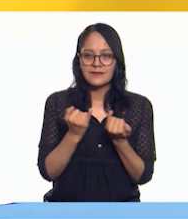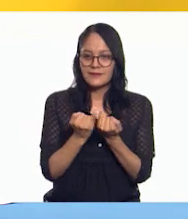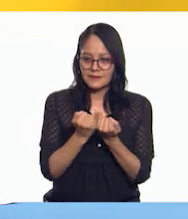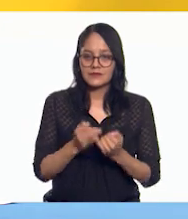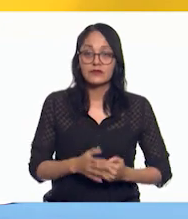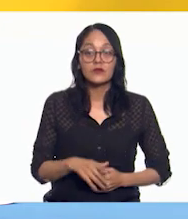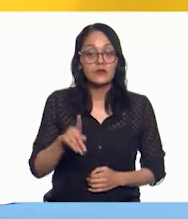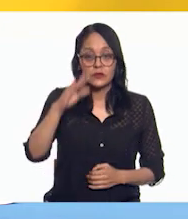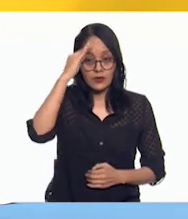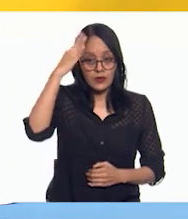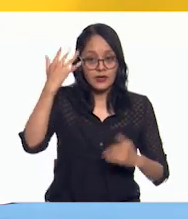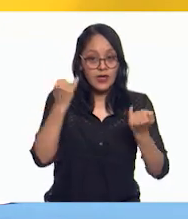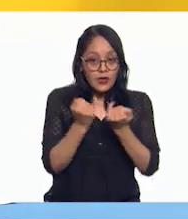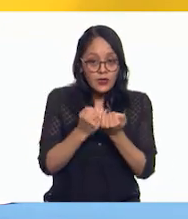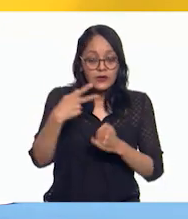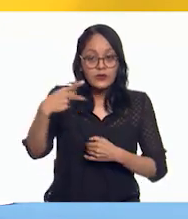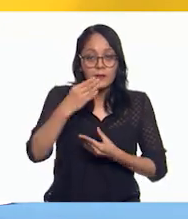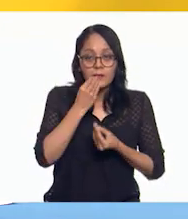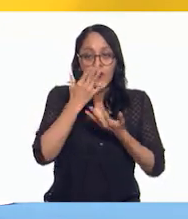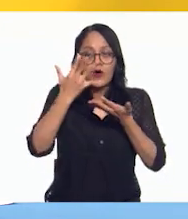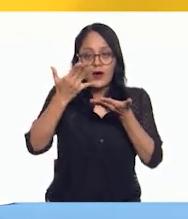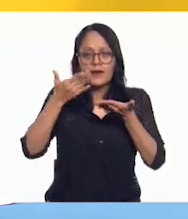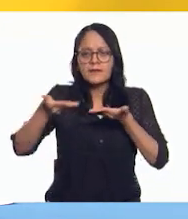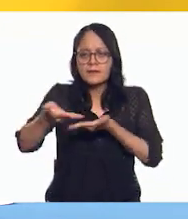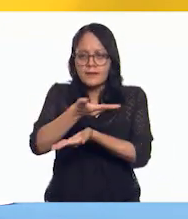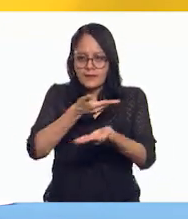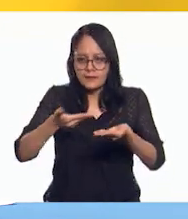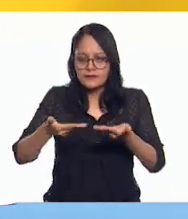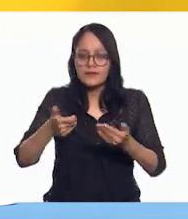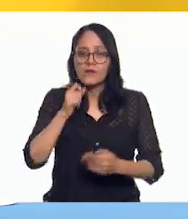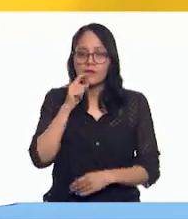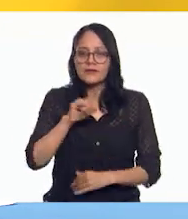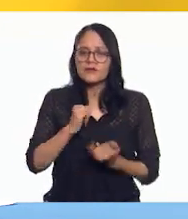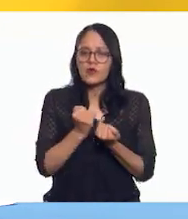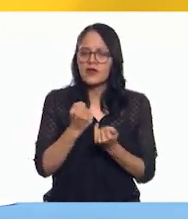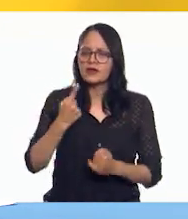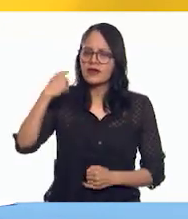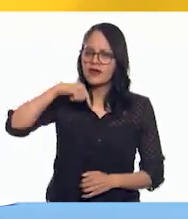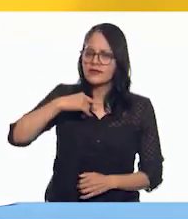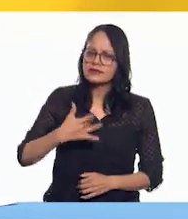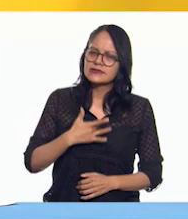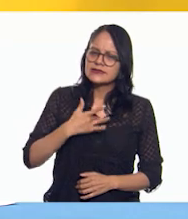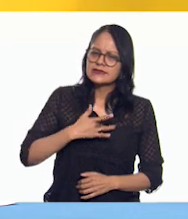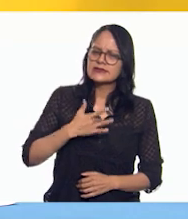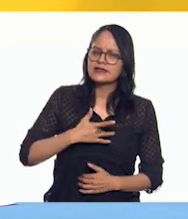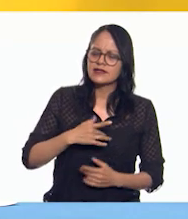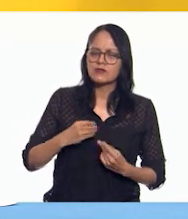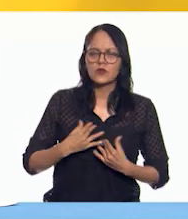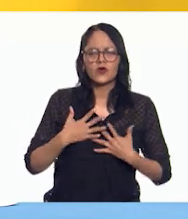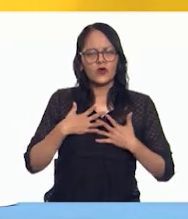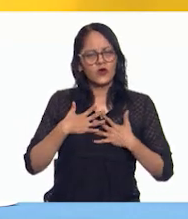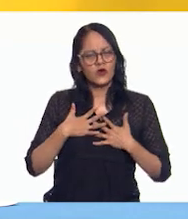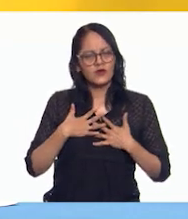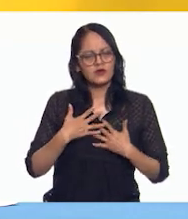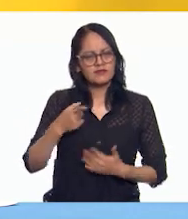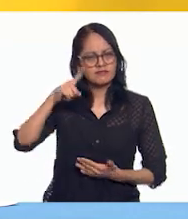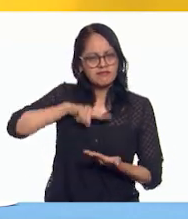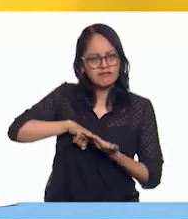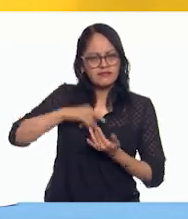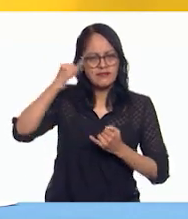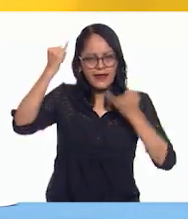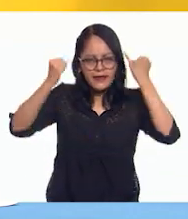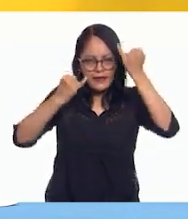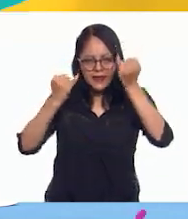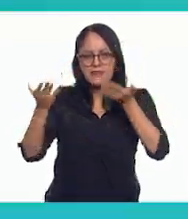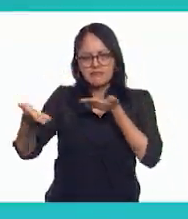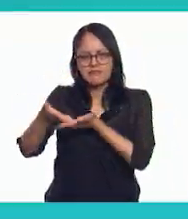olviden que además de compartir sus poemas, pueden hablar sobre las sensaciones, emociones, sentimientos e ideas que les